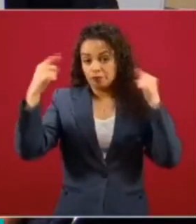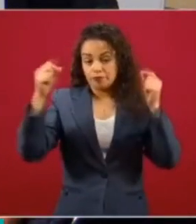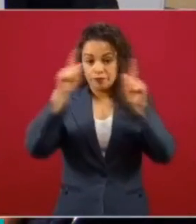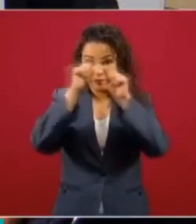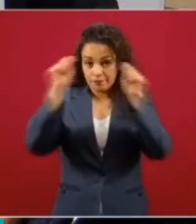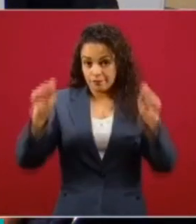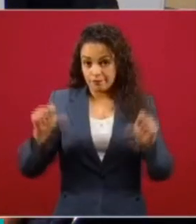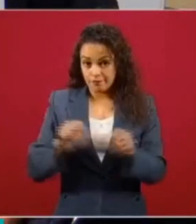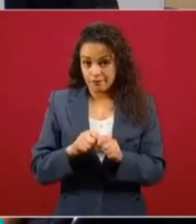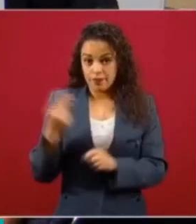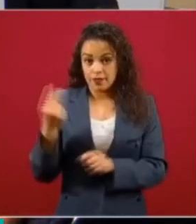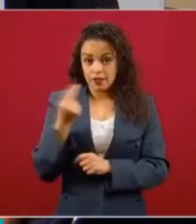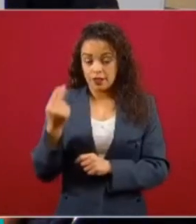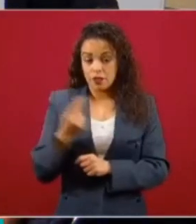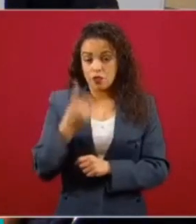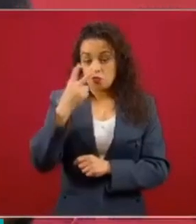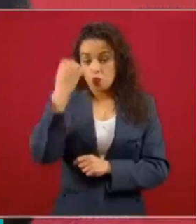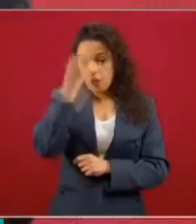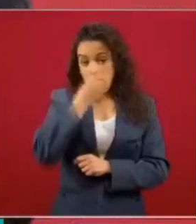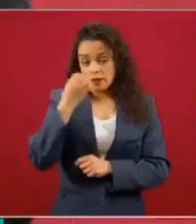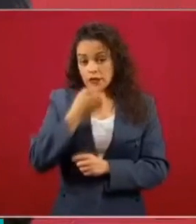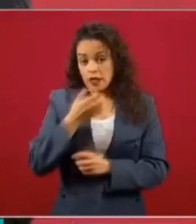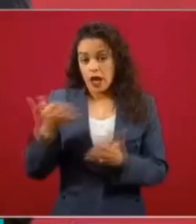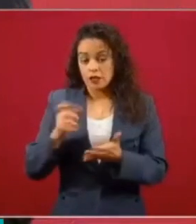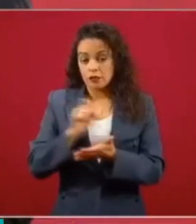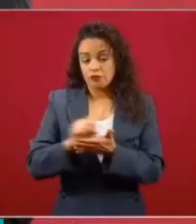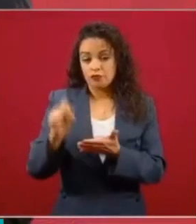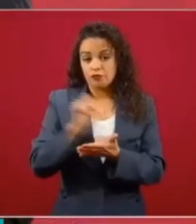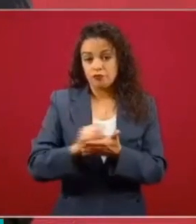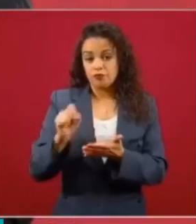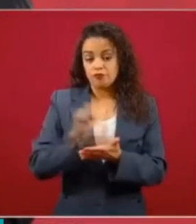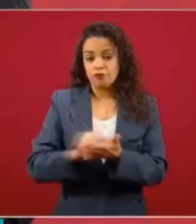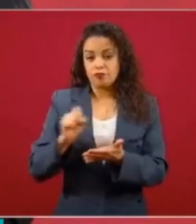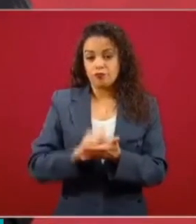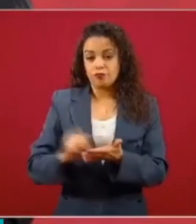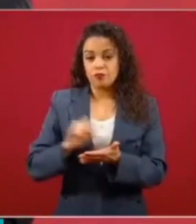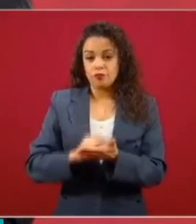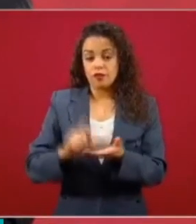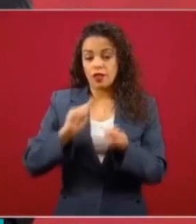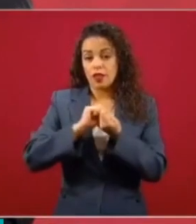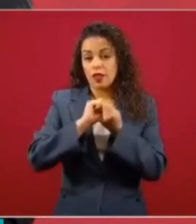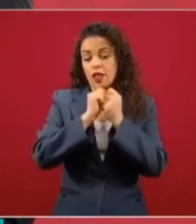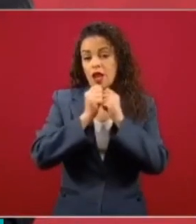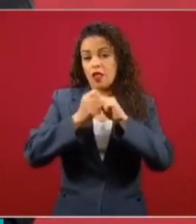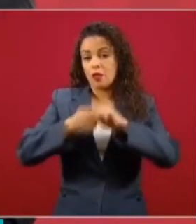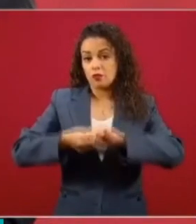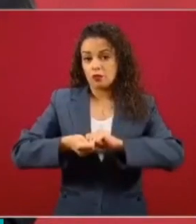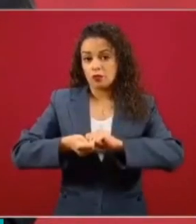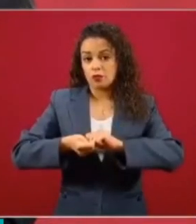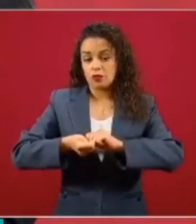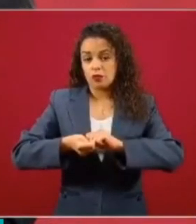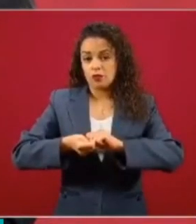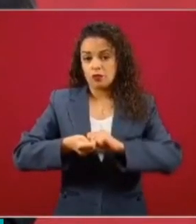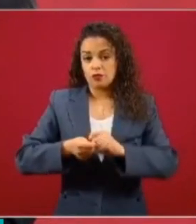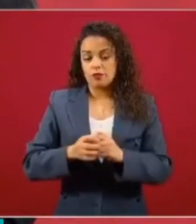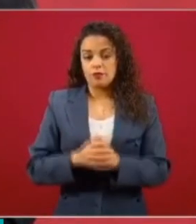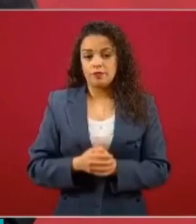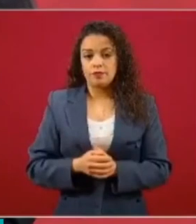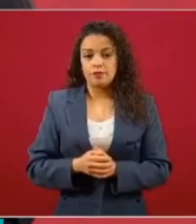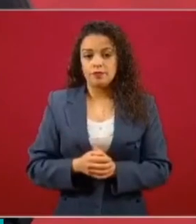presentar 2 exámenes de traducción de